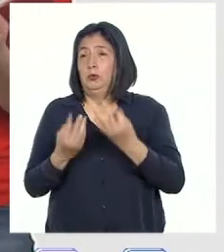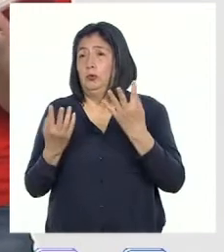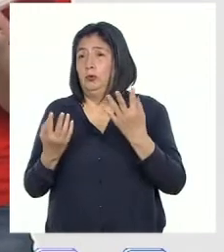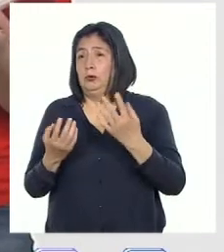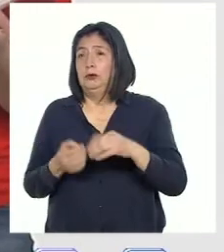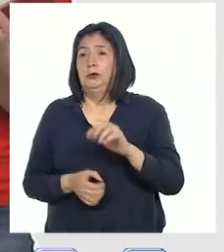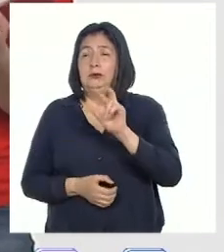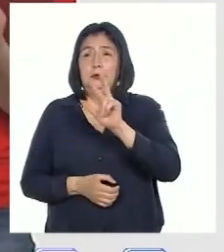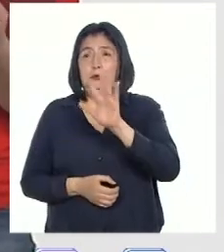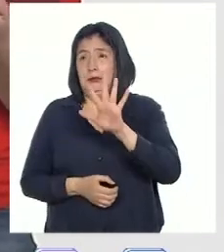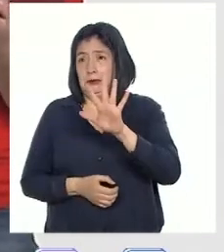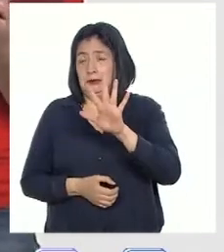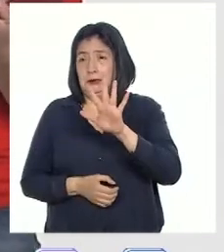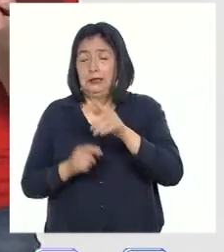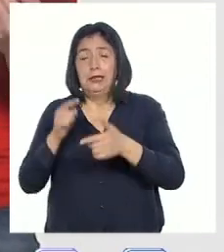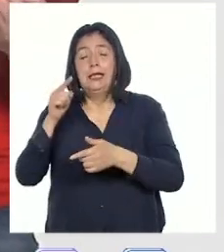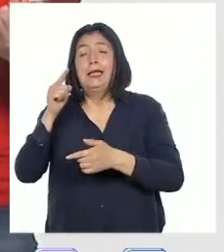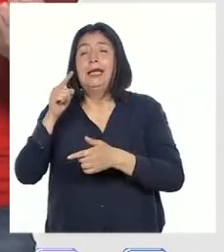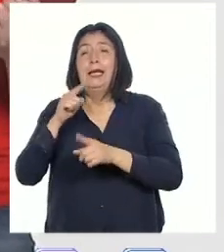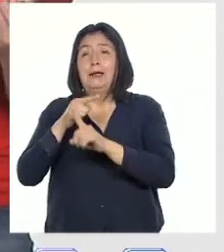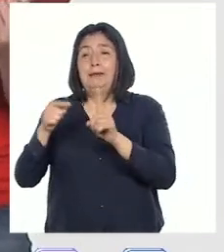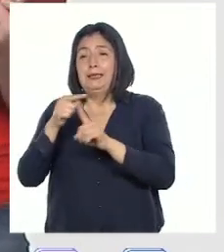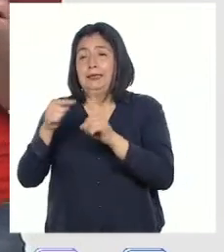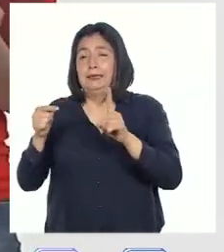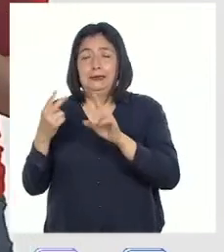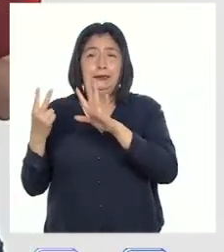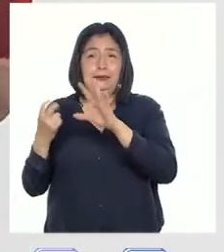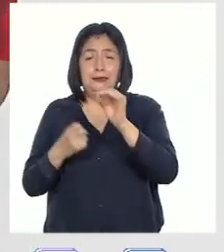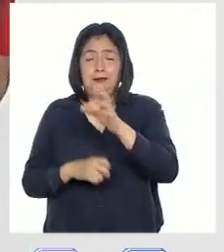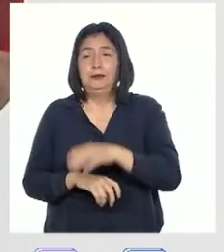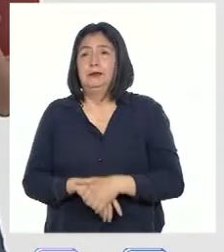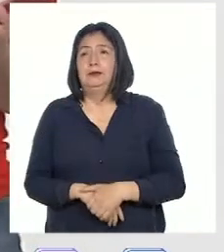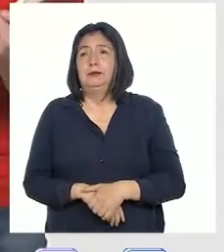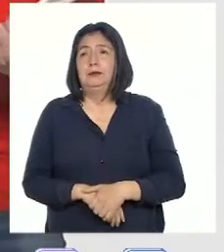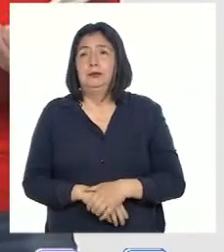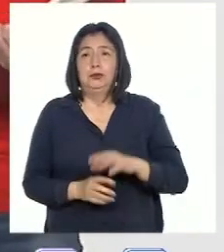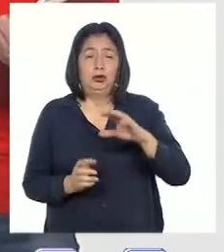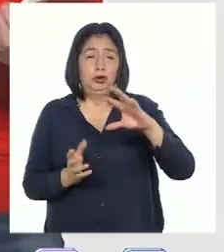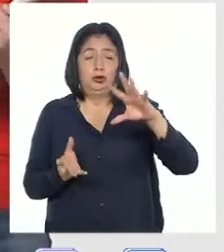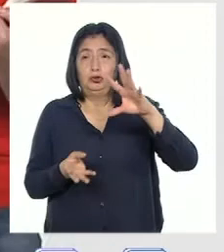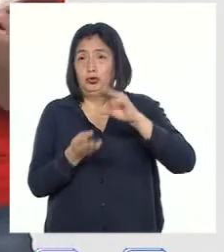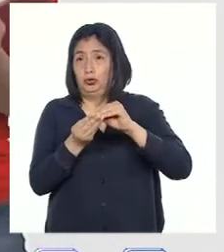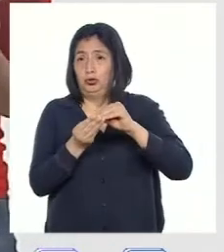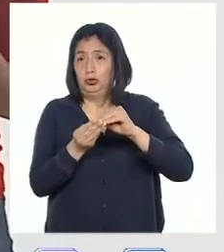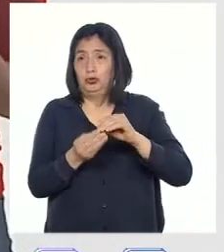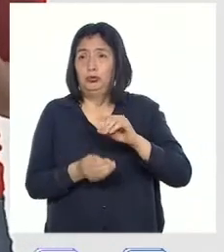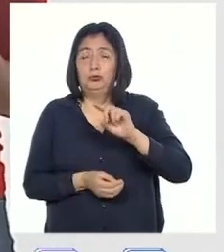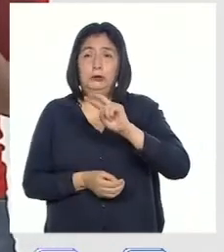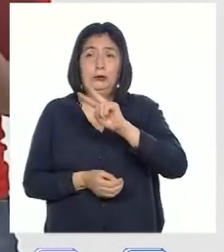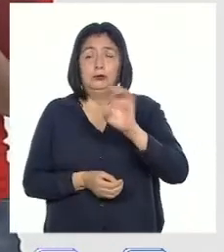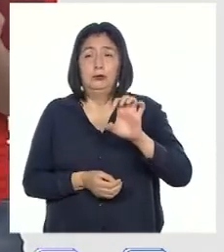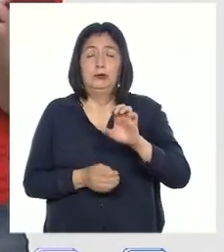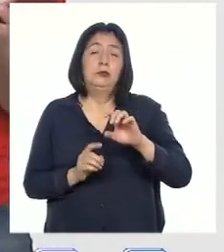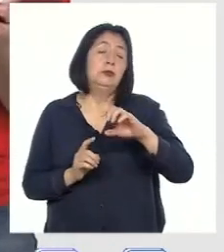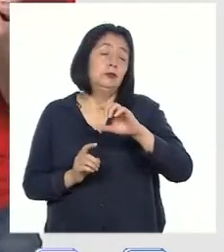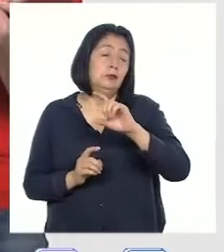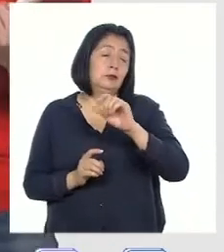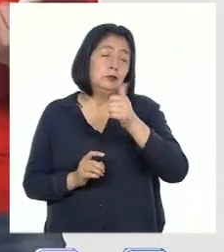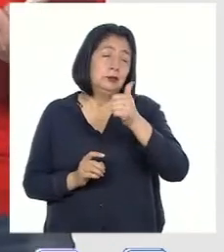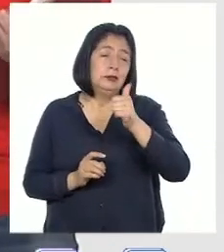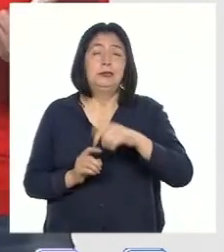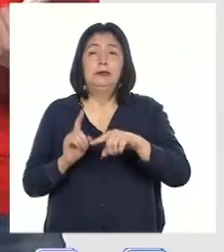será 35, la mitad de 70. Si sumo 210 más 35,